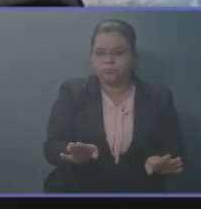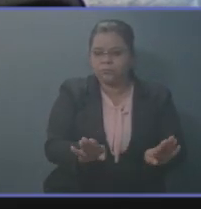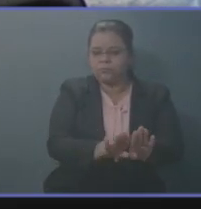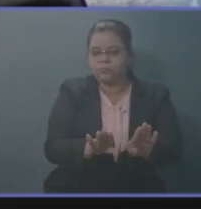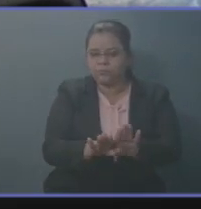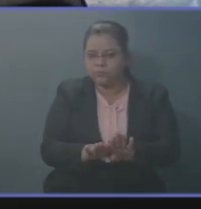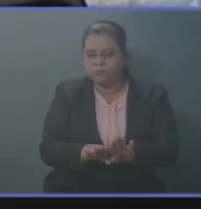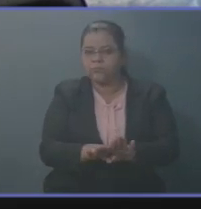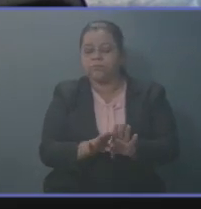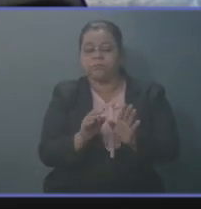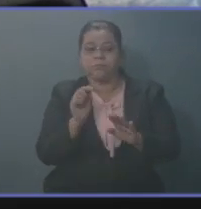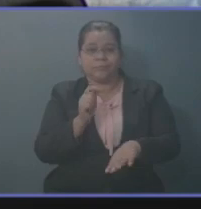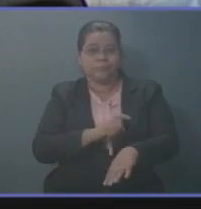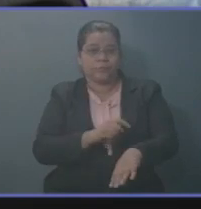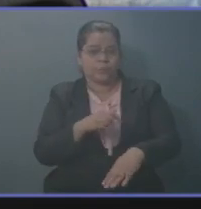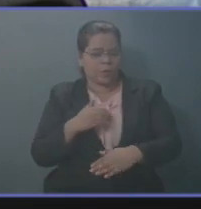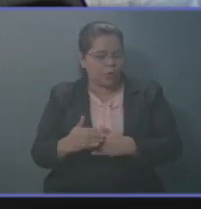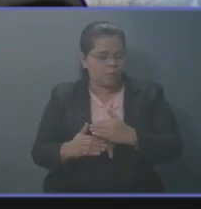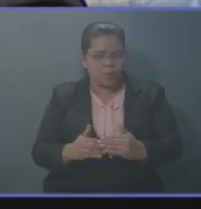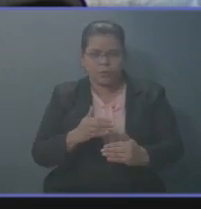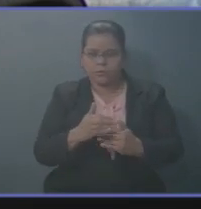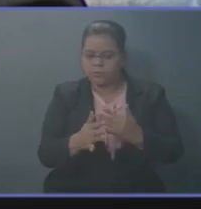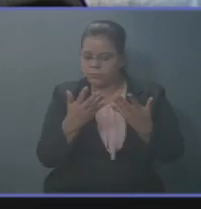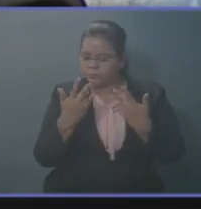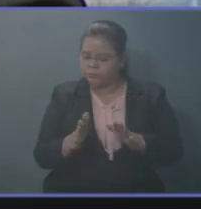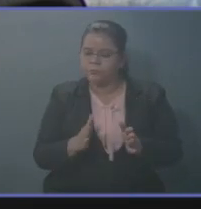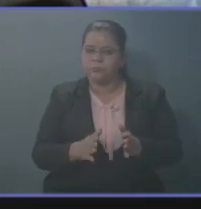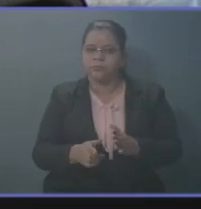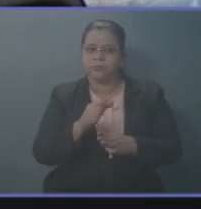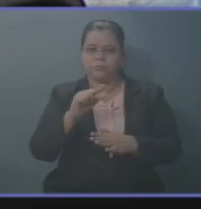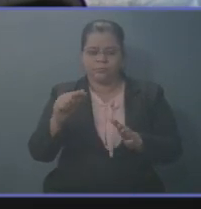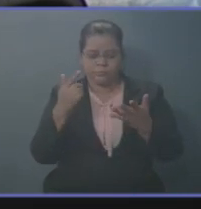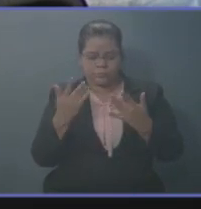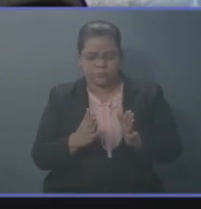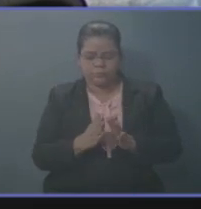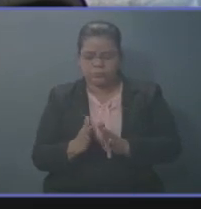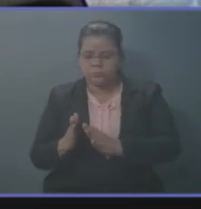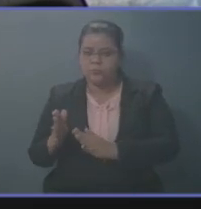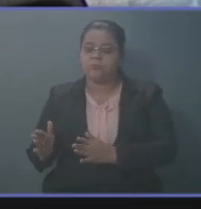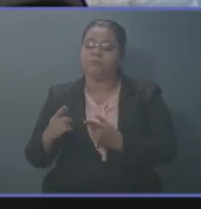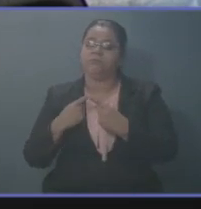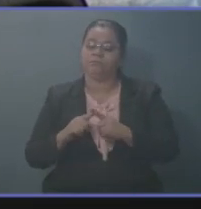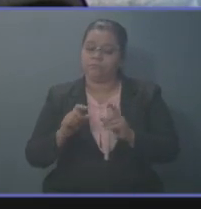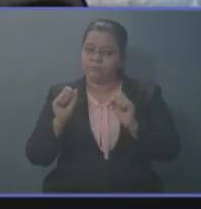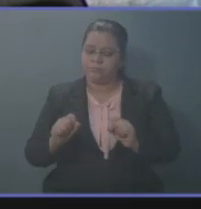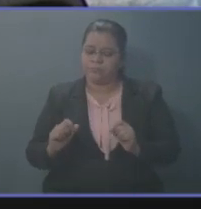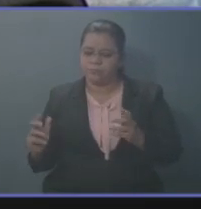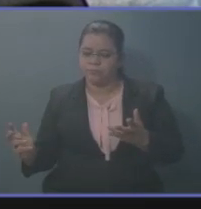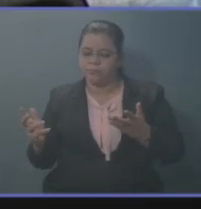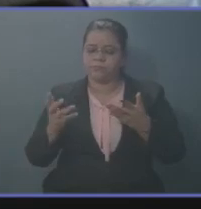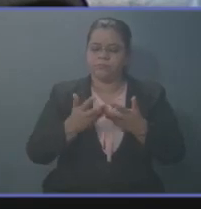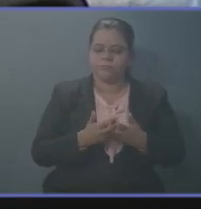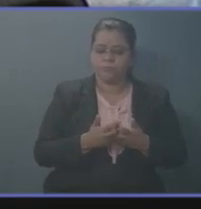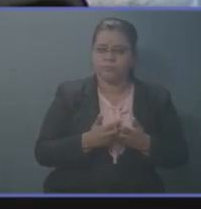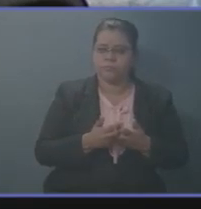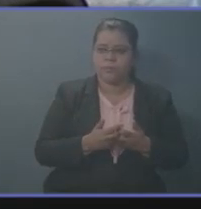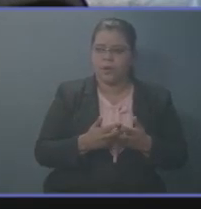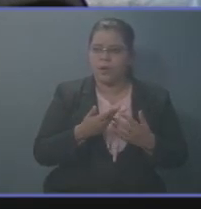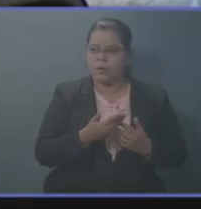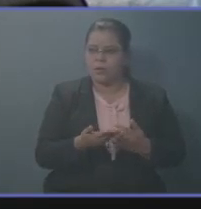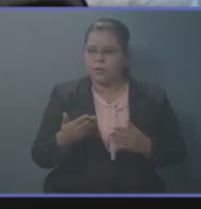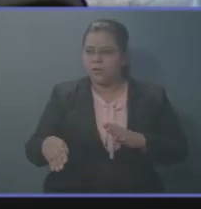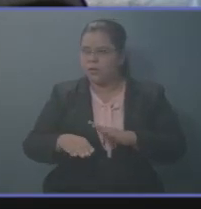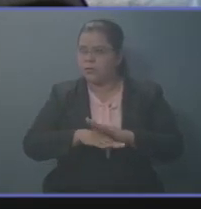hospitalario, dentro de protocolo elaborado por el órgano ejecutivo, el cual deberá ser apegado a los aspectos